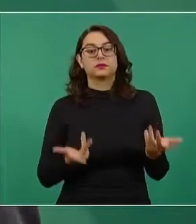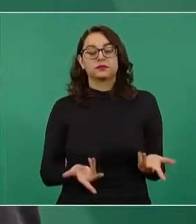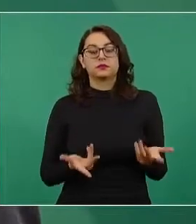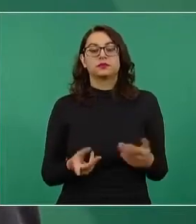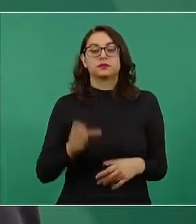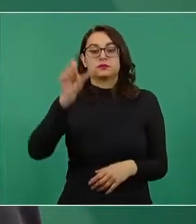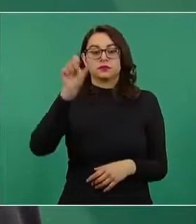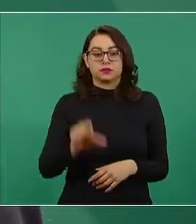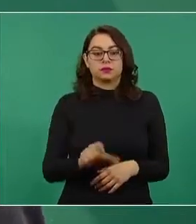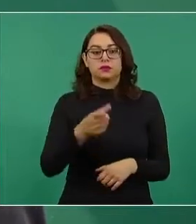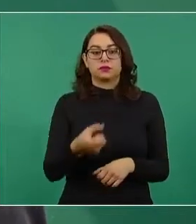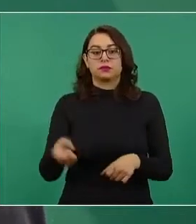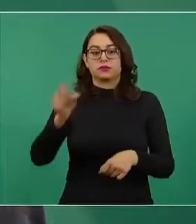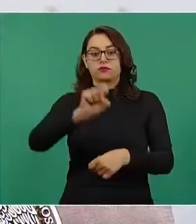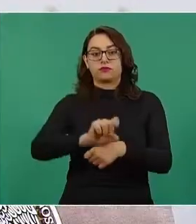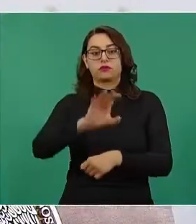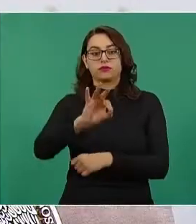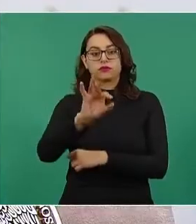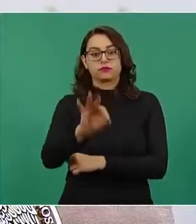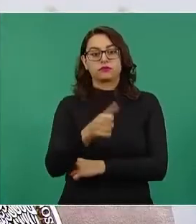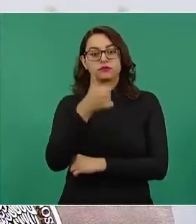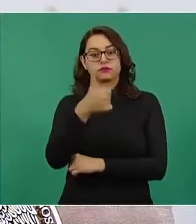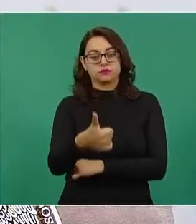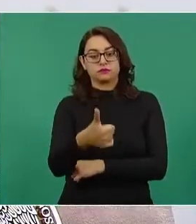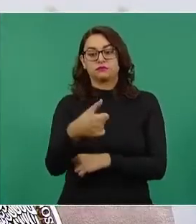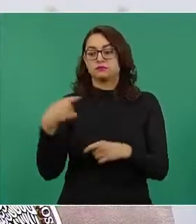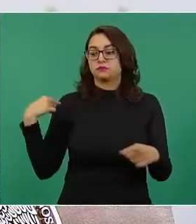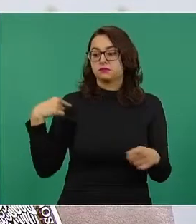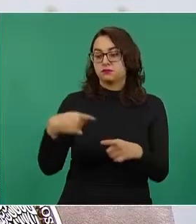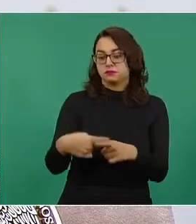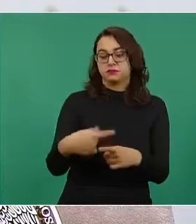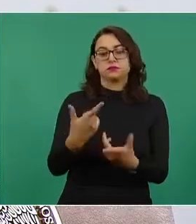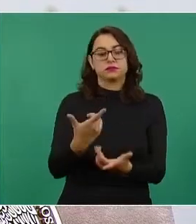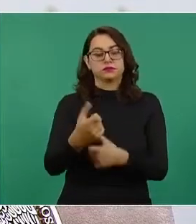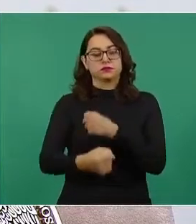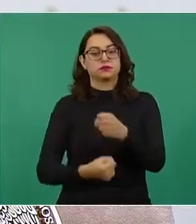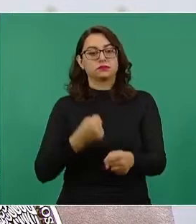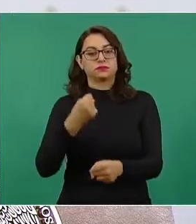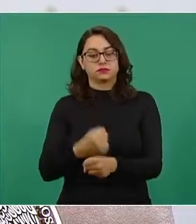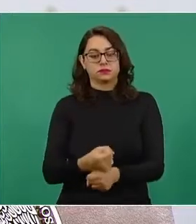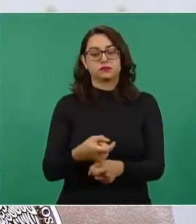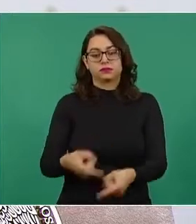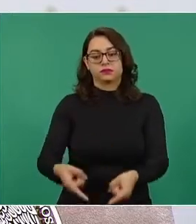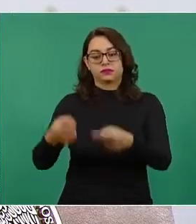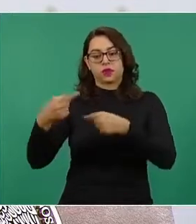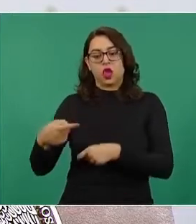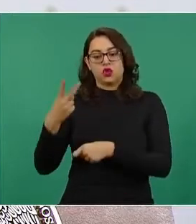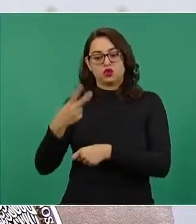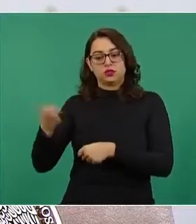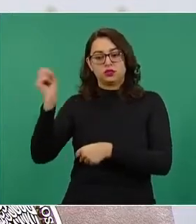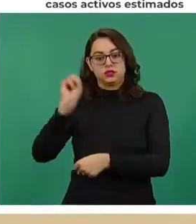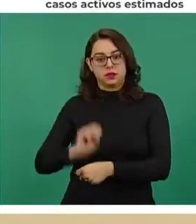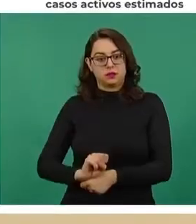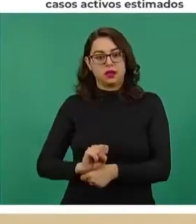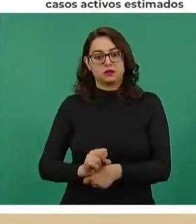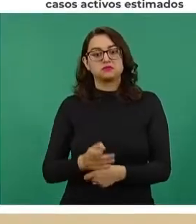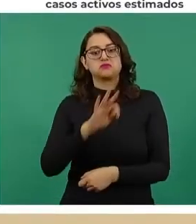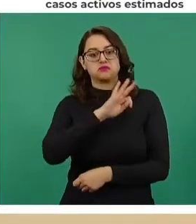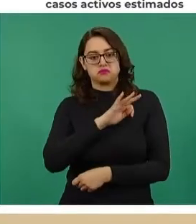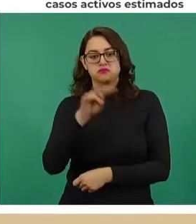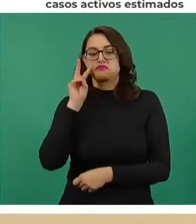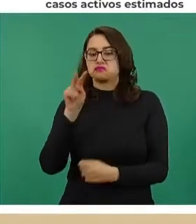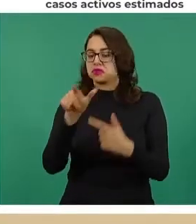Hoy que estamos en la semana 46 del año, vemos aquí cómo a la semana 44 abrimos con una reducción de